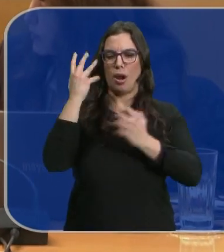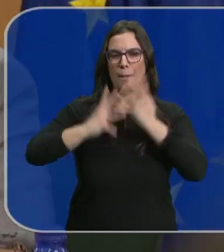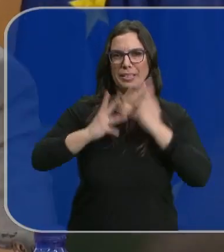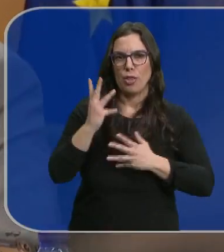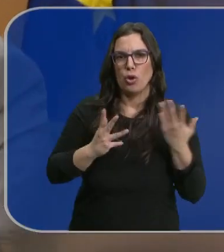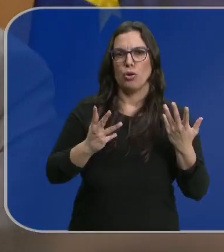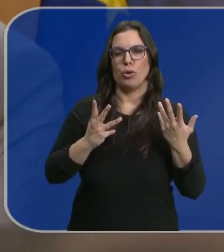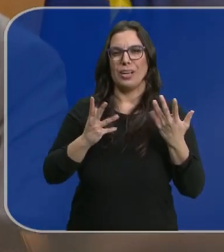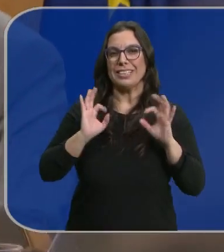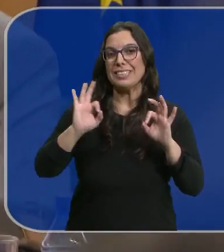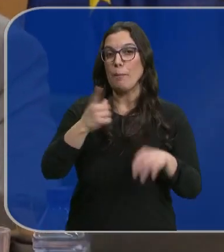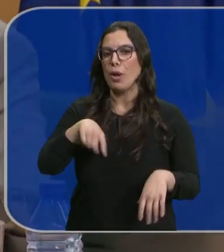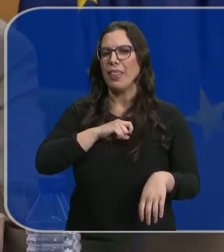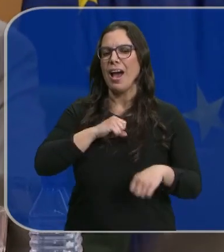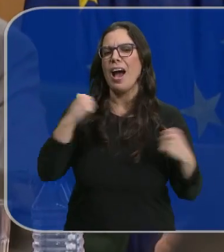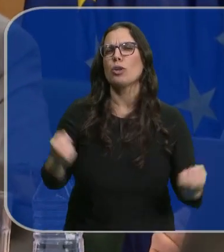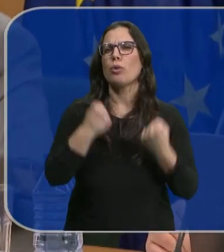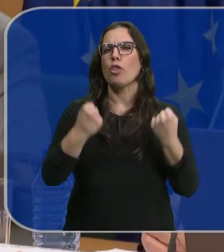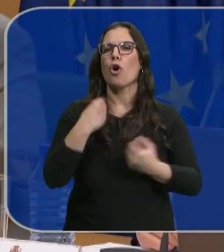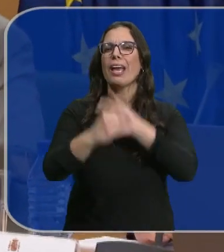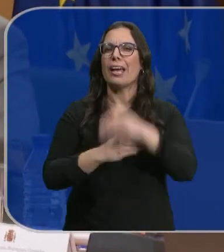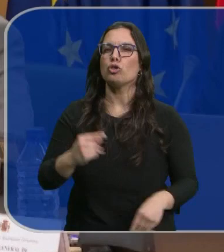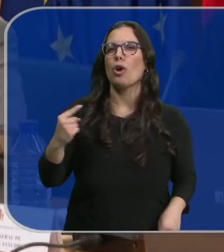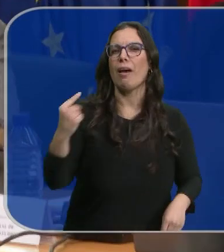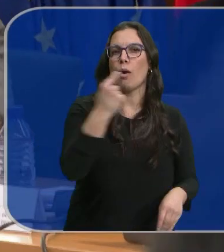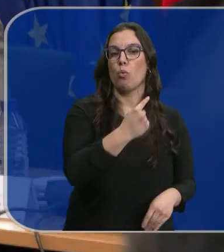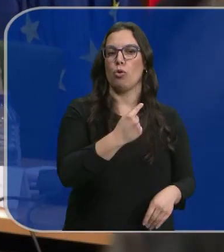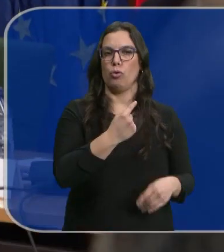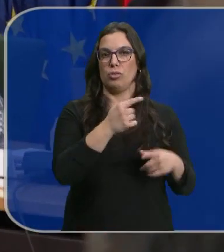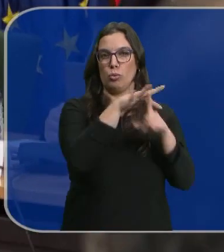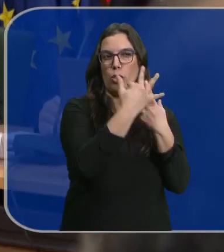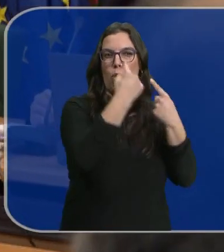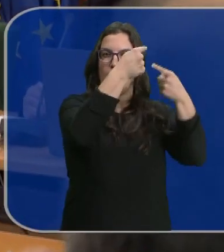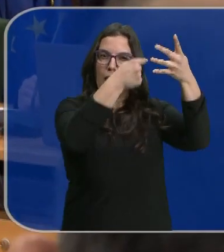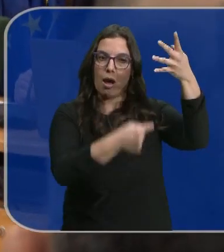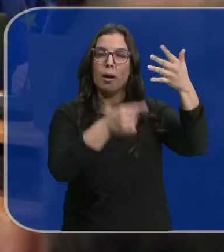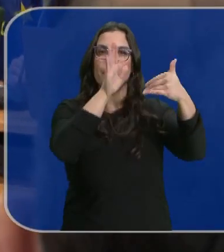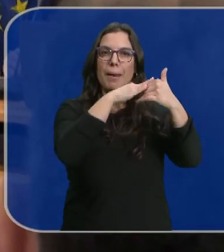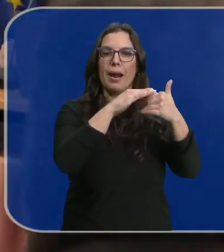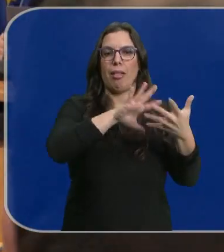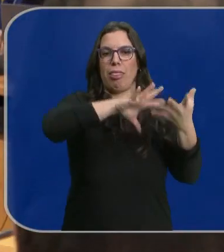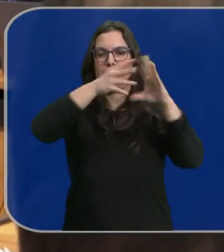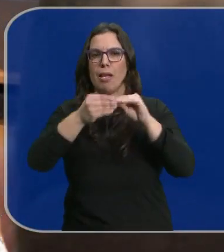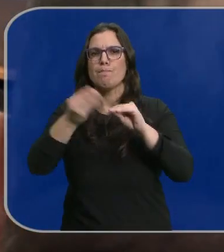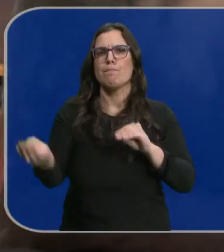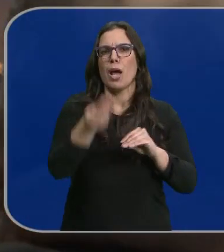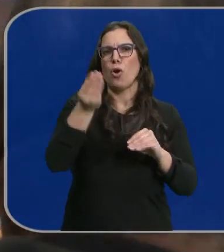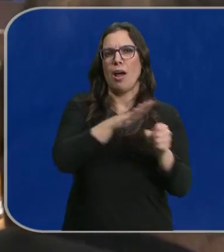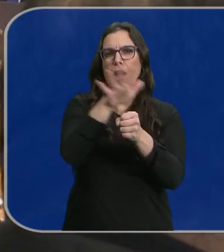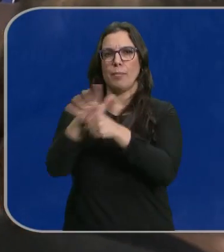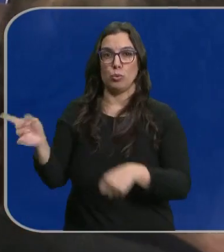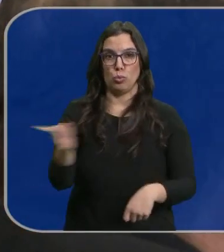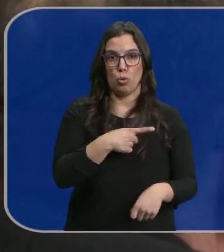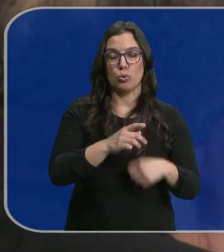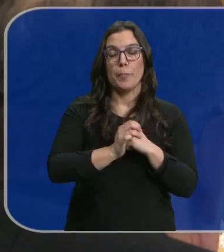y especialmente las policiales de cada uno de estos casos para diseñar mejoras en todos los